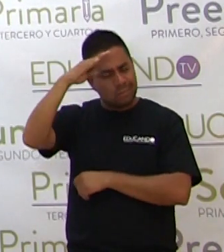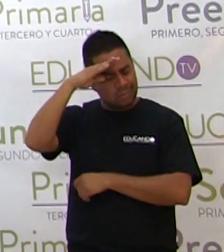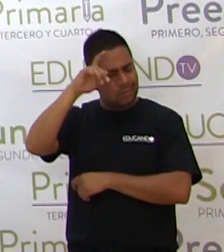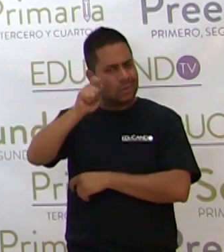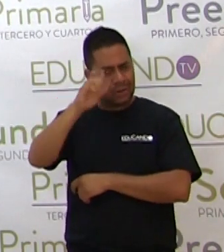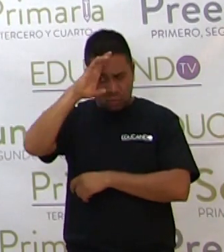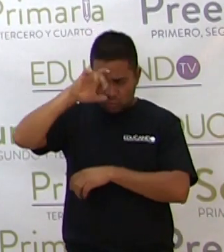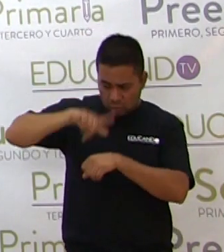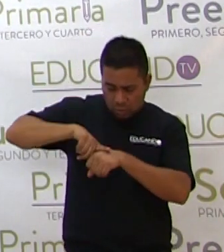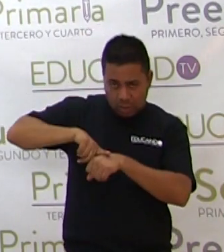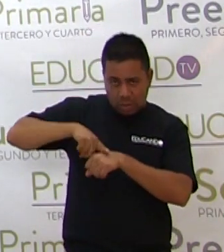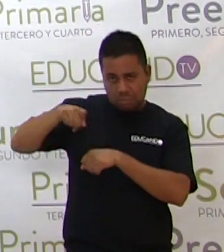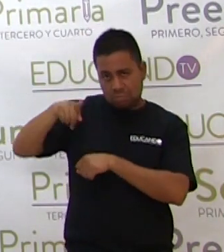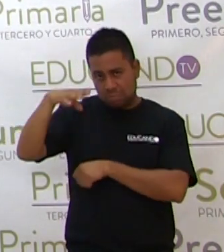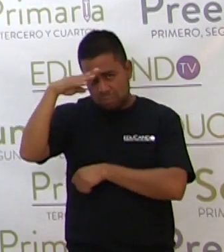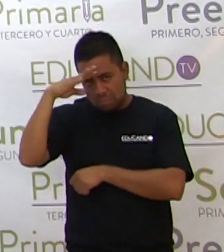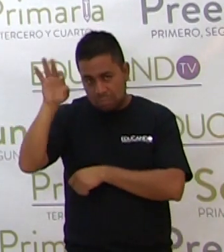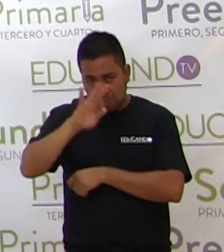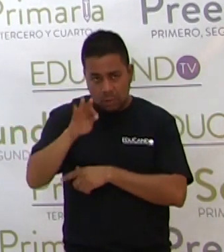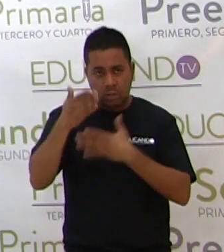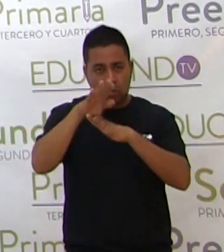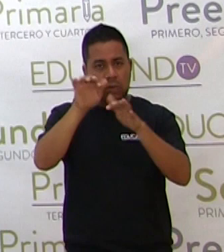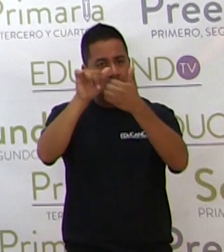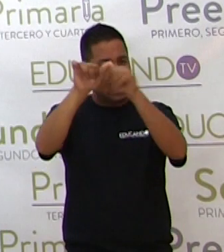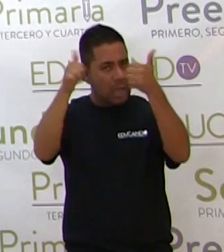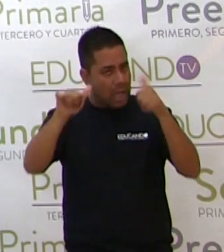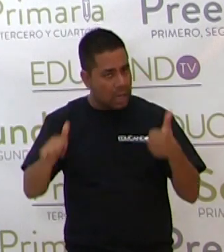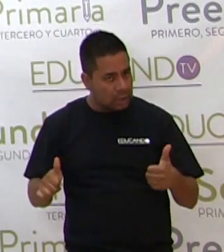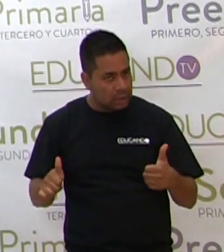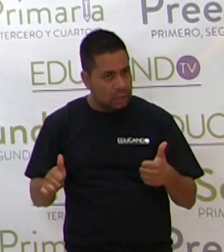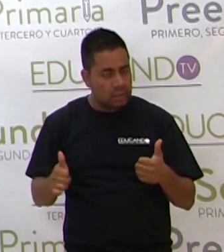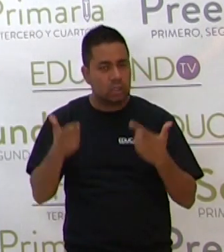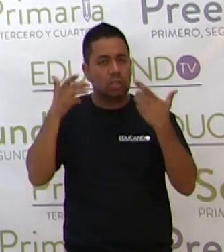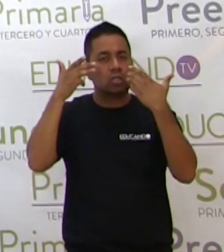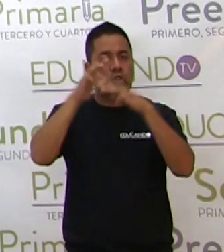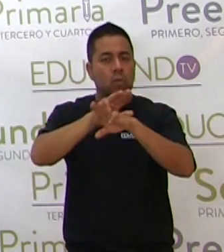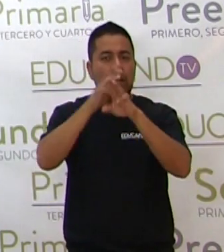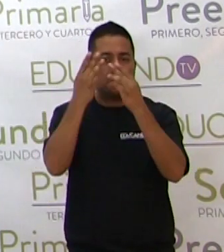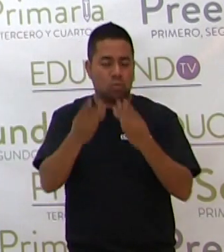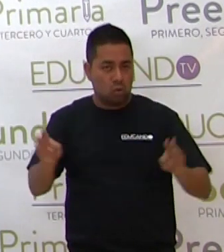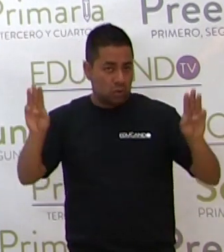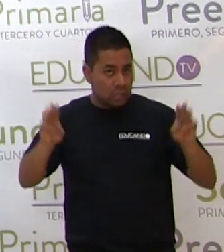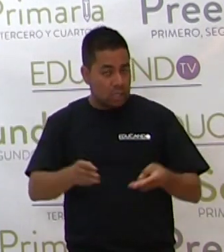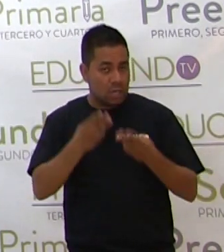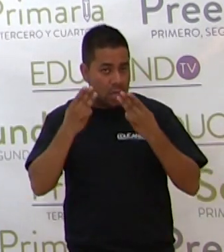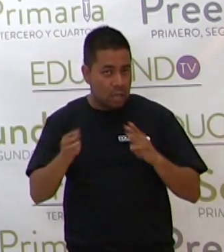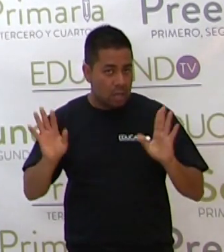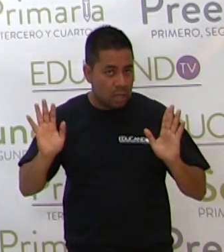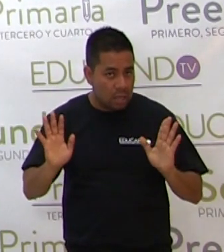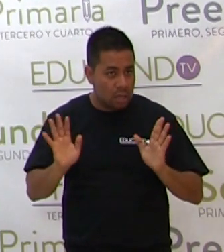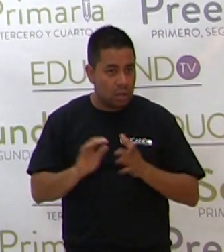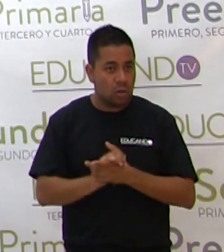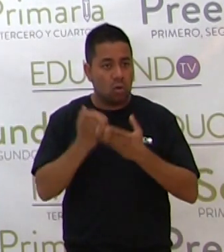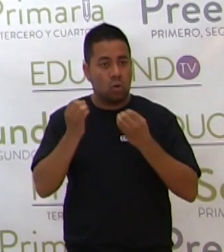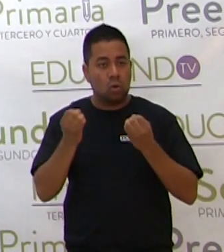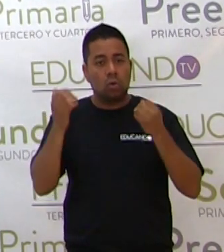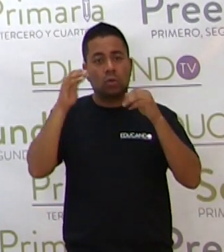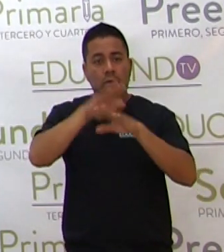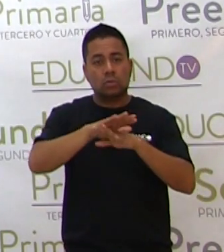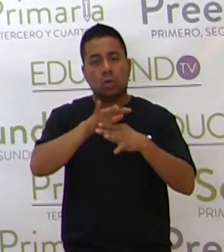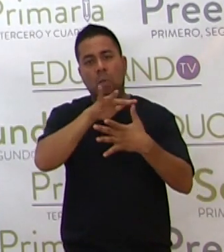usualmente se piensa en las artes en la música se piensa en la